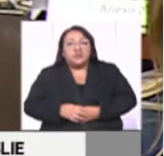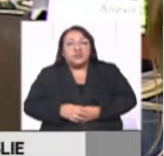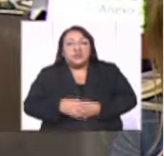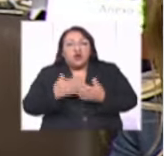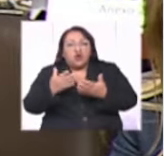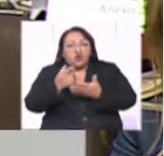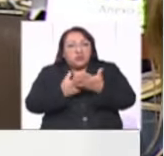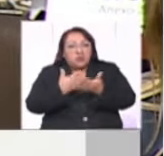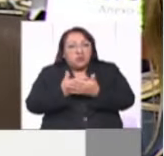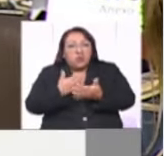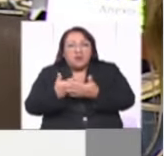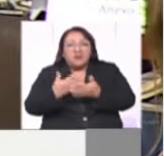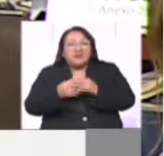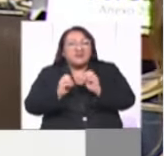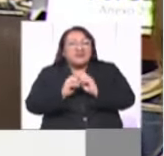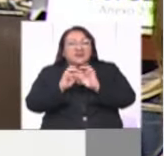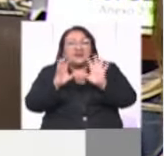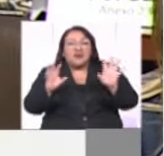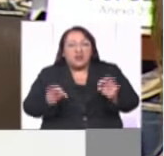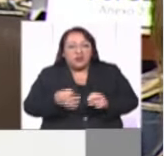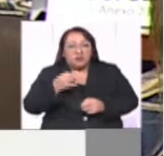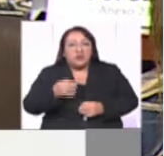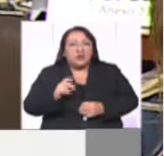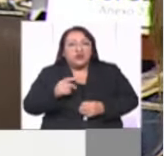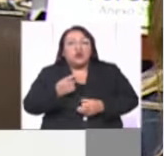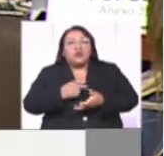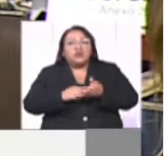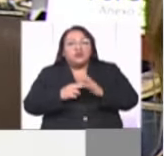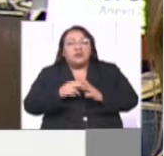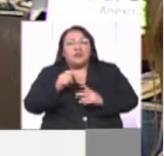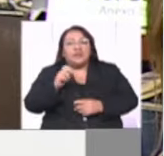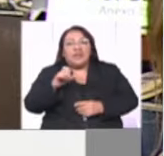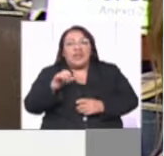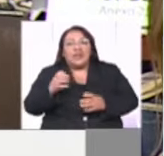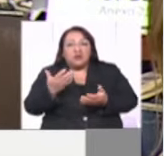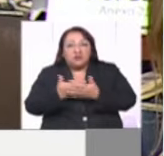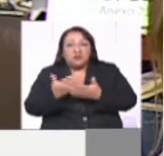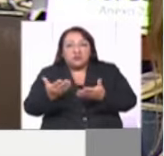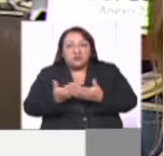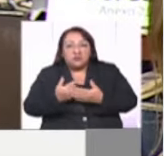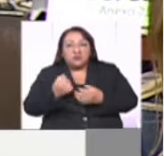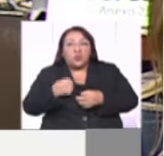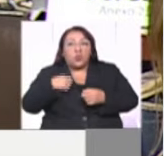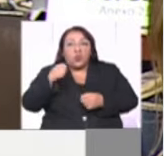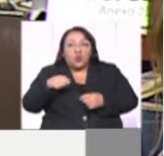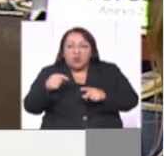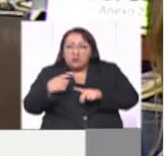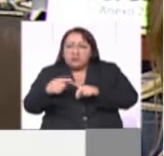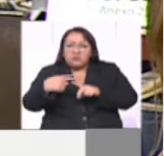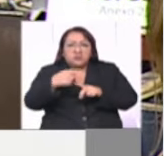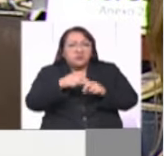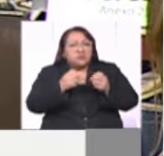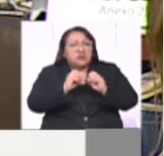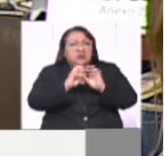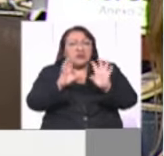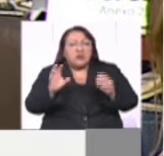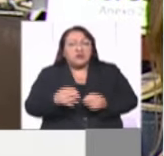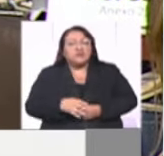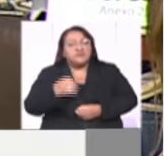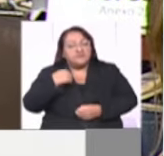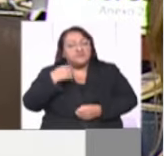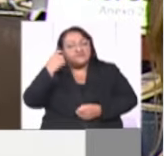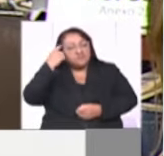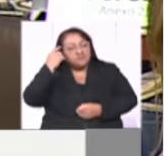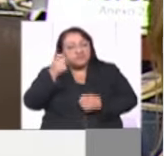fácticos, argumentos de hecho, sino argumentos técnicos y argumentos jurídicos. Sabemos que el